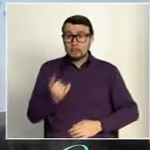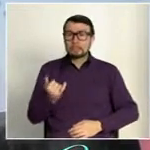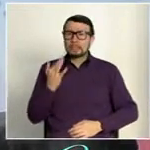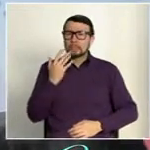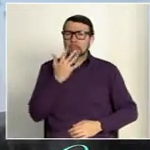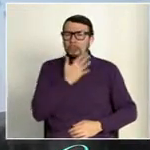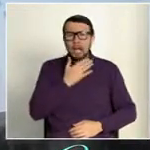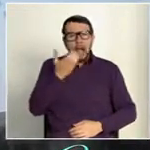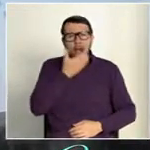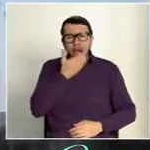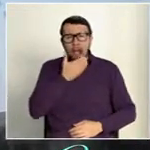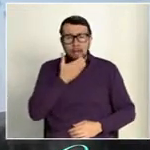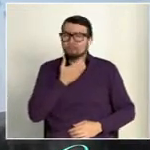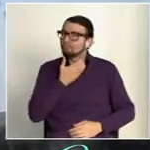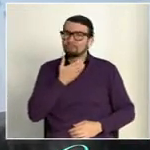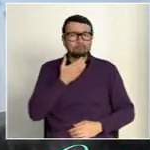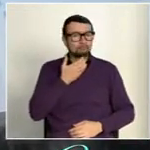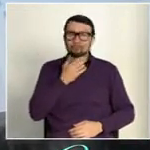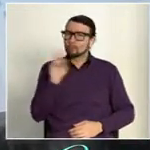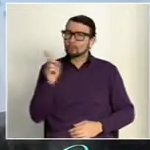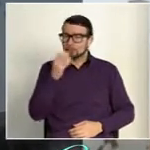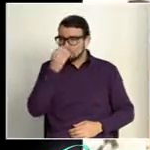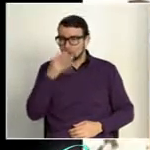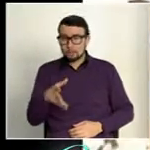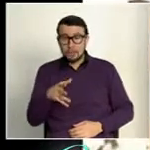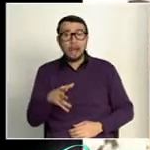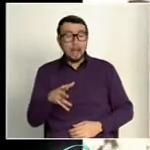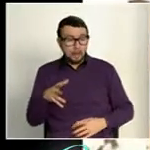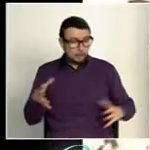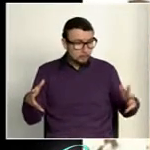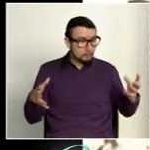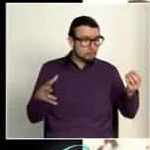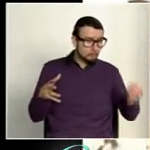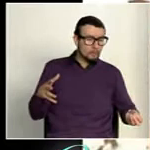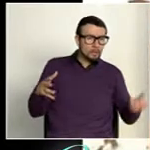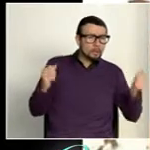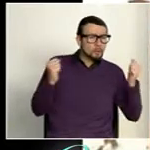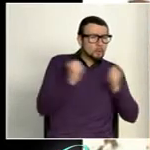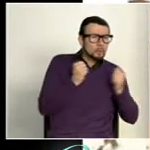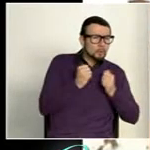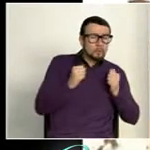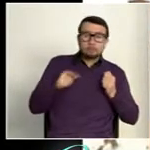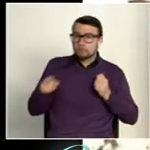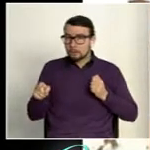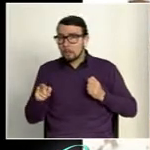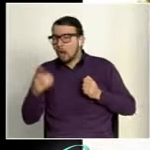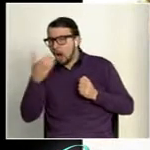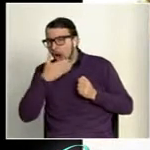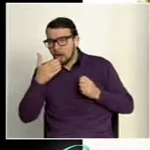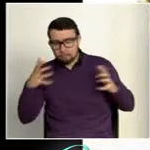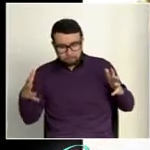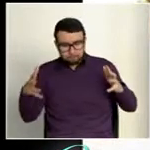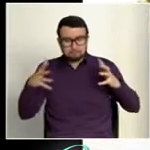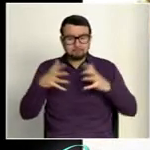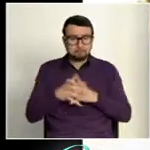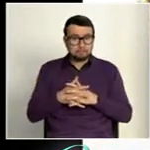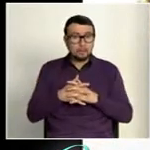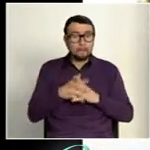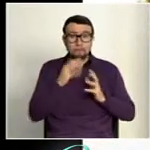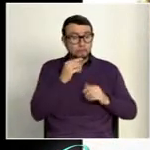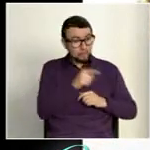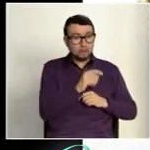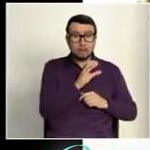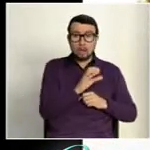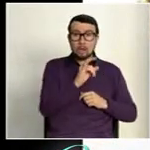calientes no le convienen en exceso. Por eso es bueno combinar frío, sabor frío y sabor caliente. Digamos, cúrcuma va muy